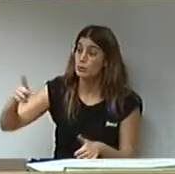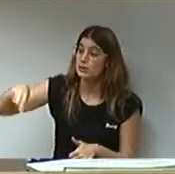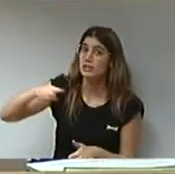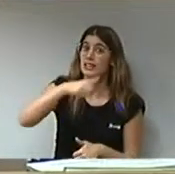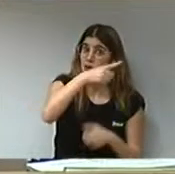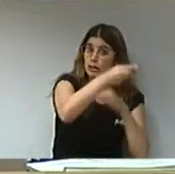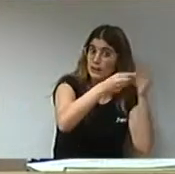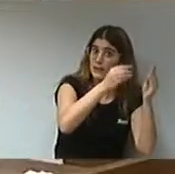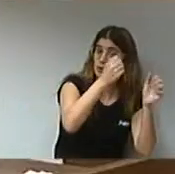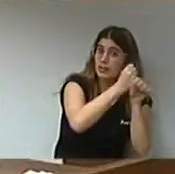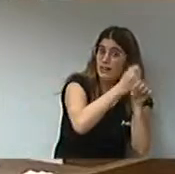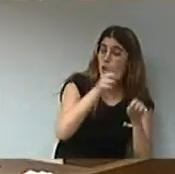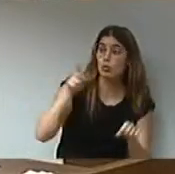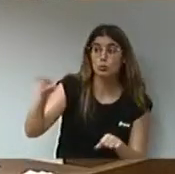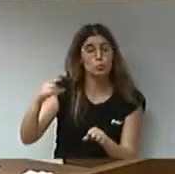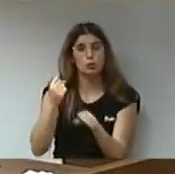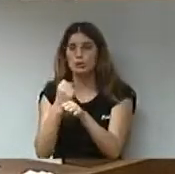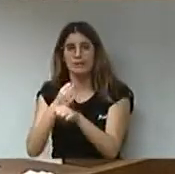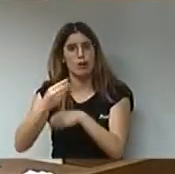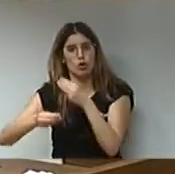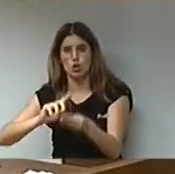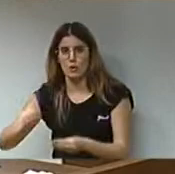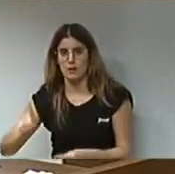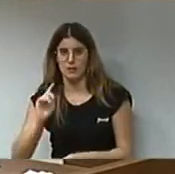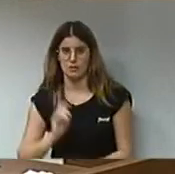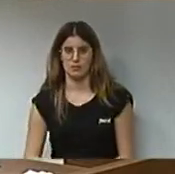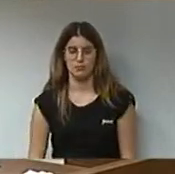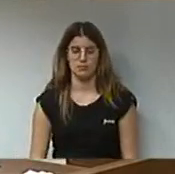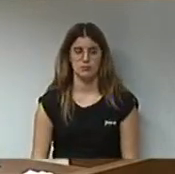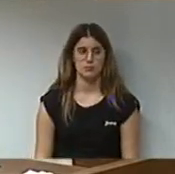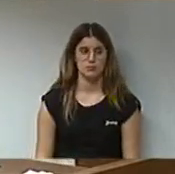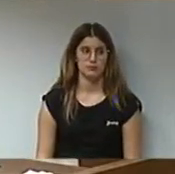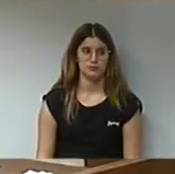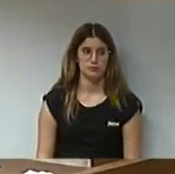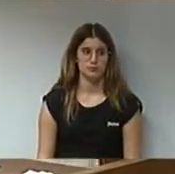sí hicieron su trabajo y que quien no cumplió fue la Generalitat.